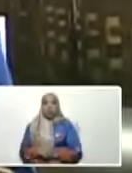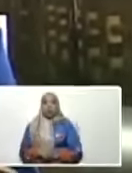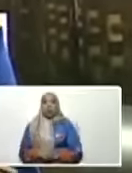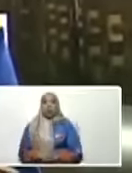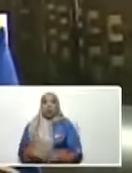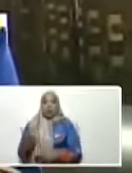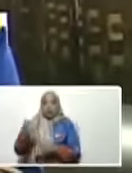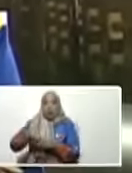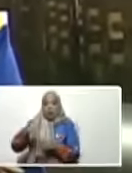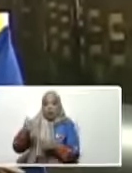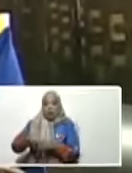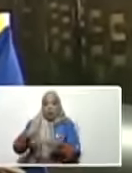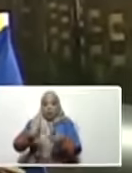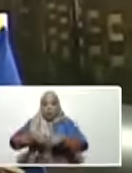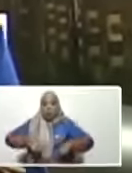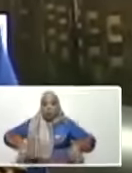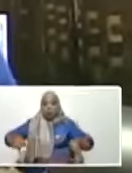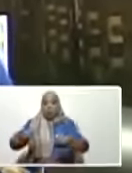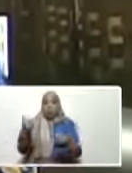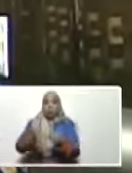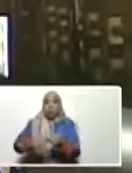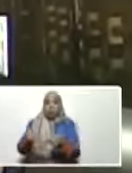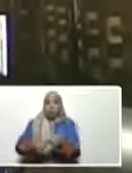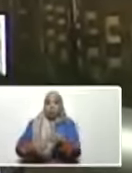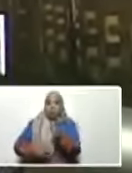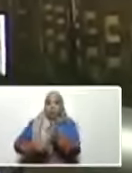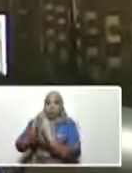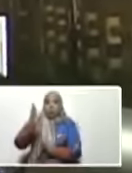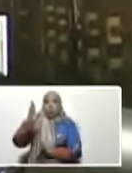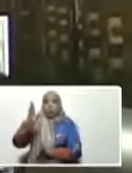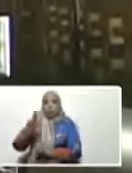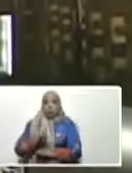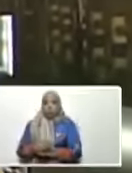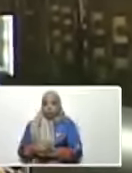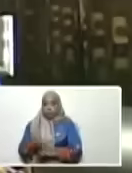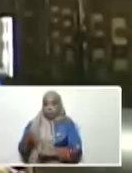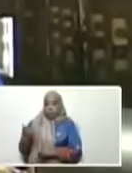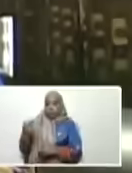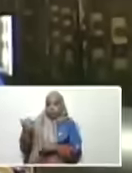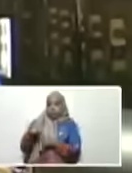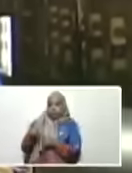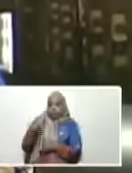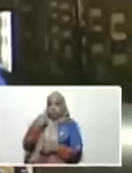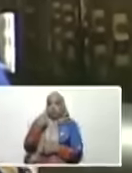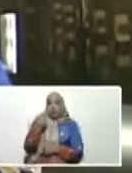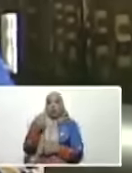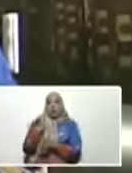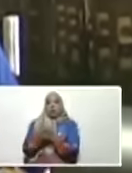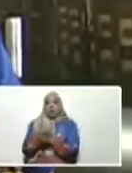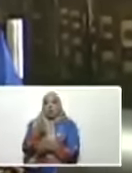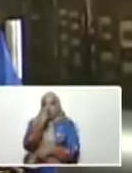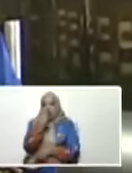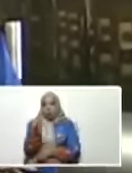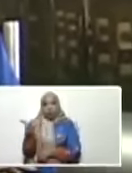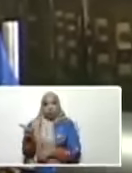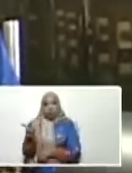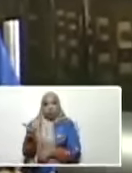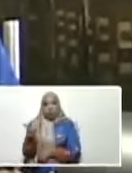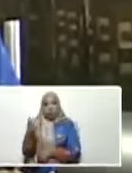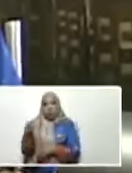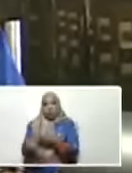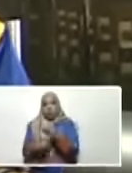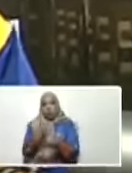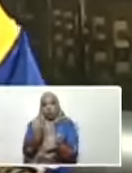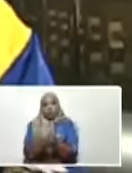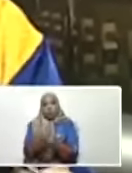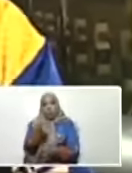del lago de Maracaibo. Vamos a crecer. Tellechea. Sí, mi comandante. Llegaremos. Como hemos llegado